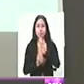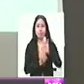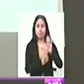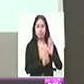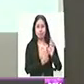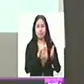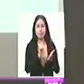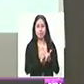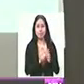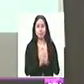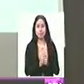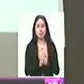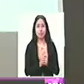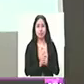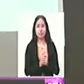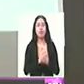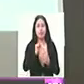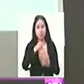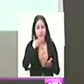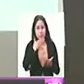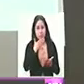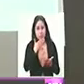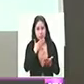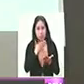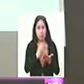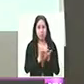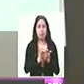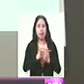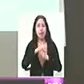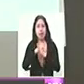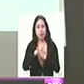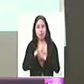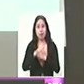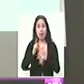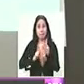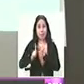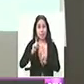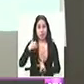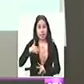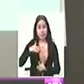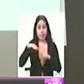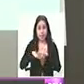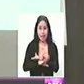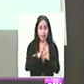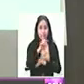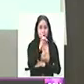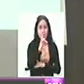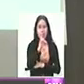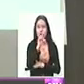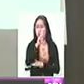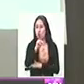reflejando que hay nomás un control, una barrera de paso de contagio entre Argentina